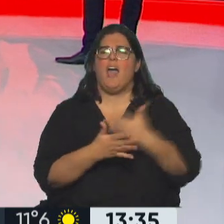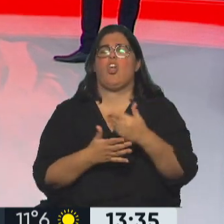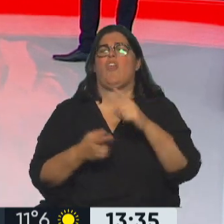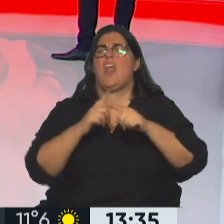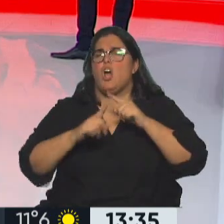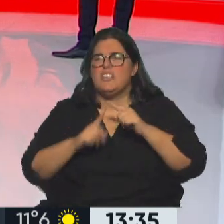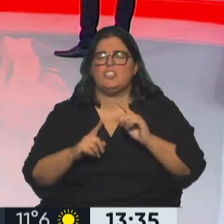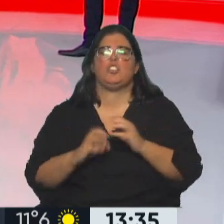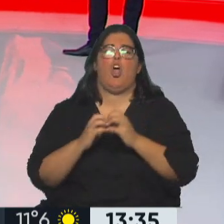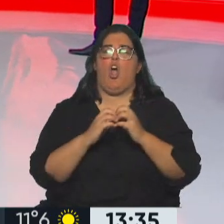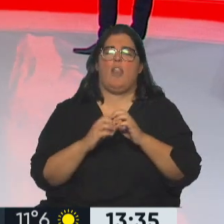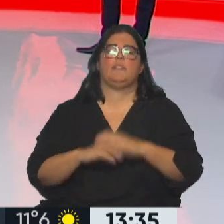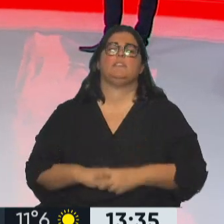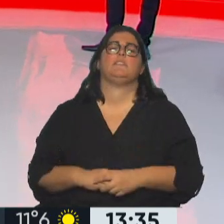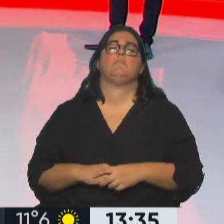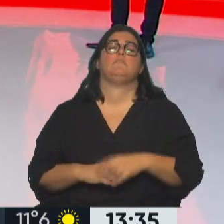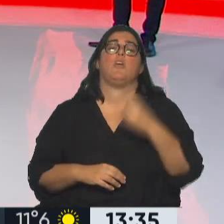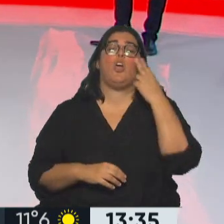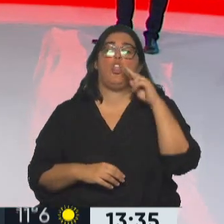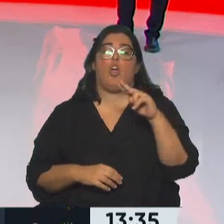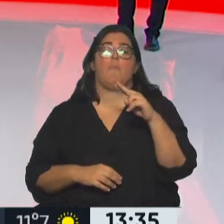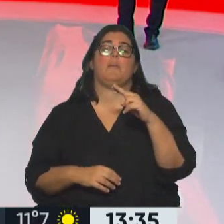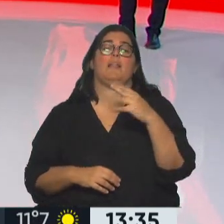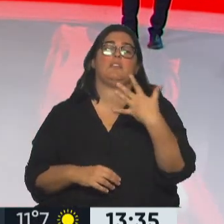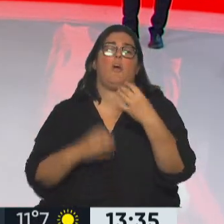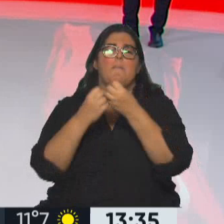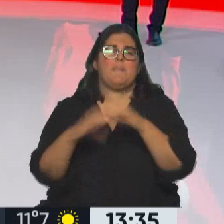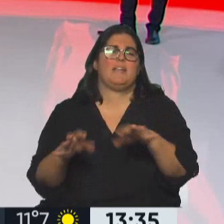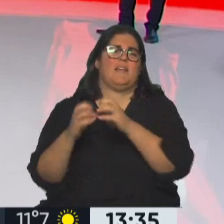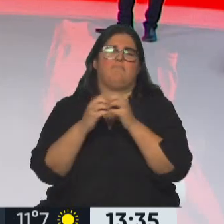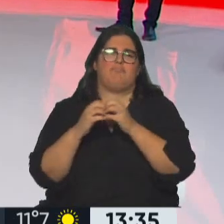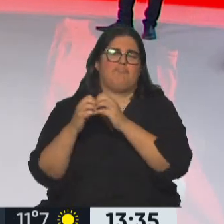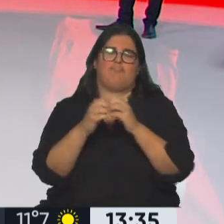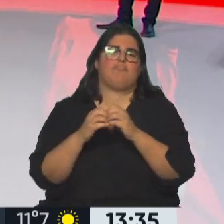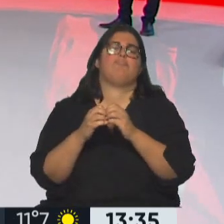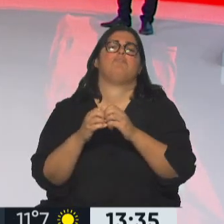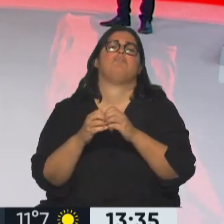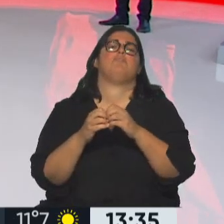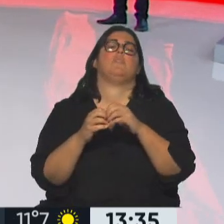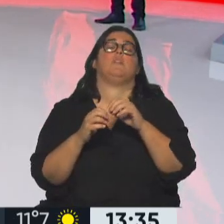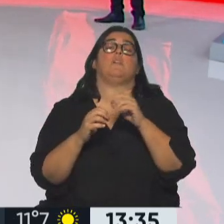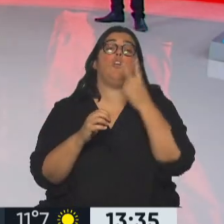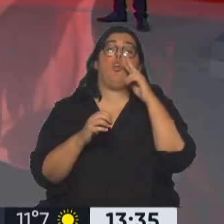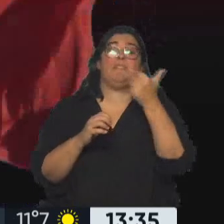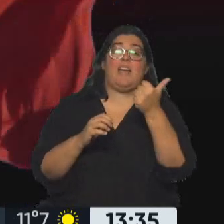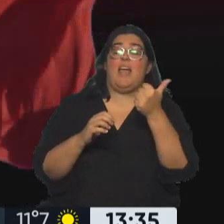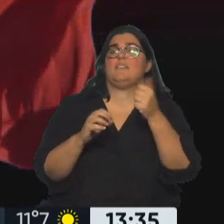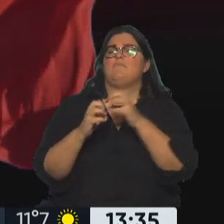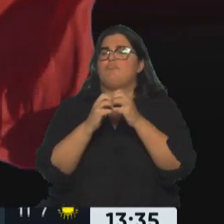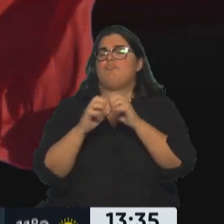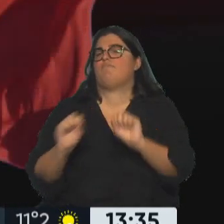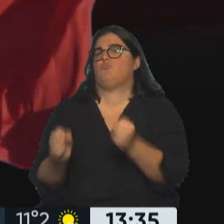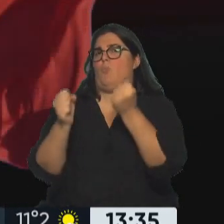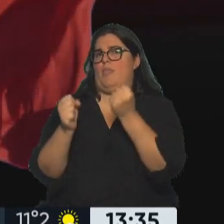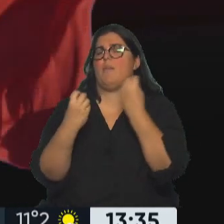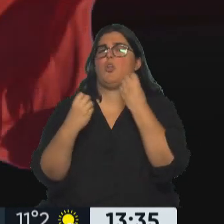Año 2005, inicio de las negociaciones bilaterales. Un año después se congelan las negociaciones por la negativa turca